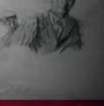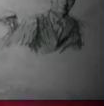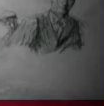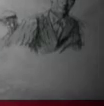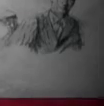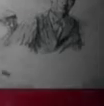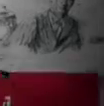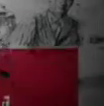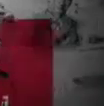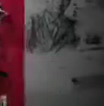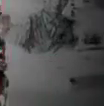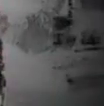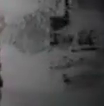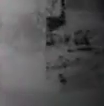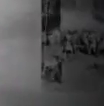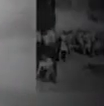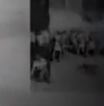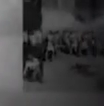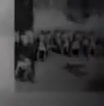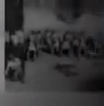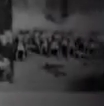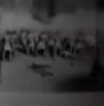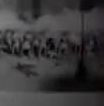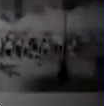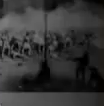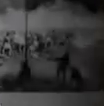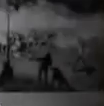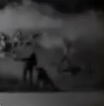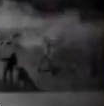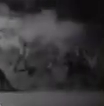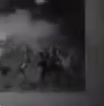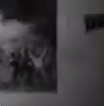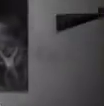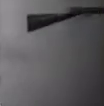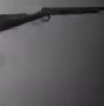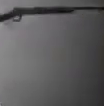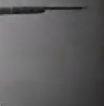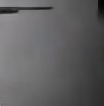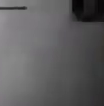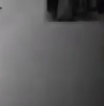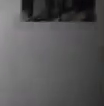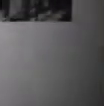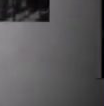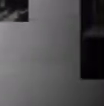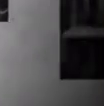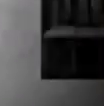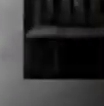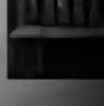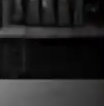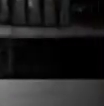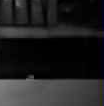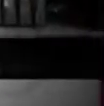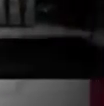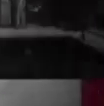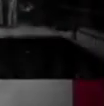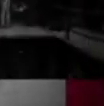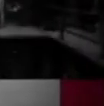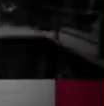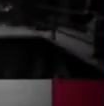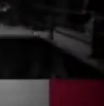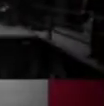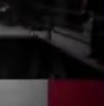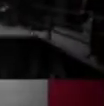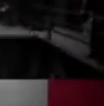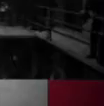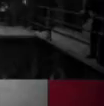Chicago hubo enfrentamientos entre manifestantes y autoridades que derivaron en la condena a muerte de 5 trabajadores. Estos